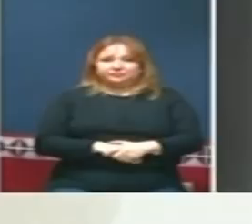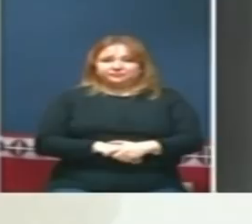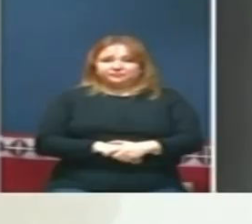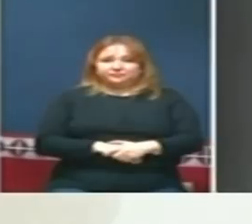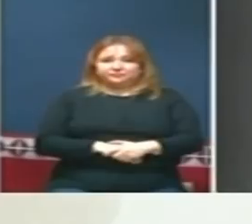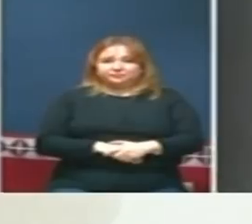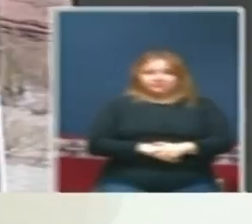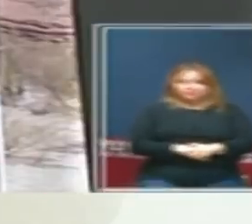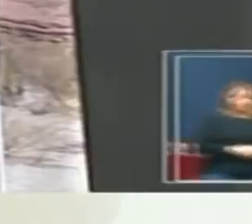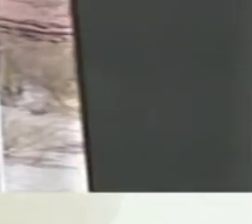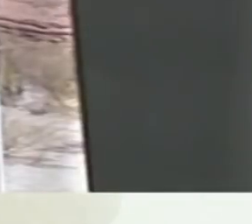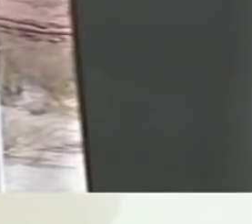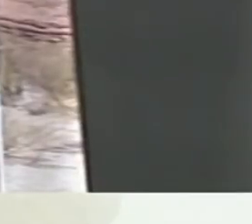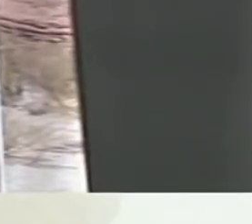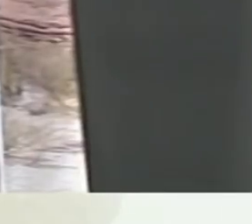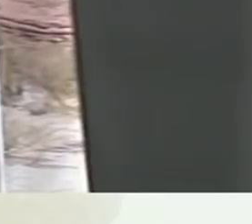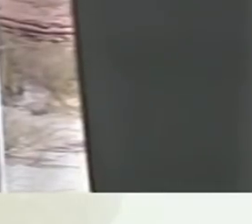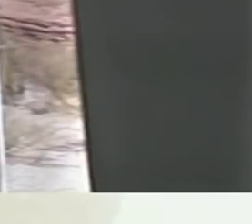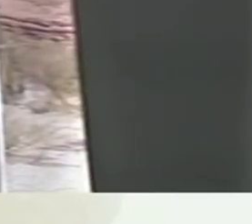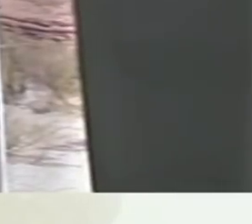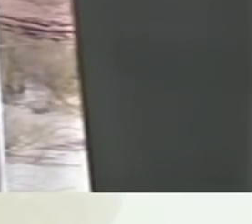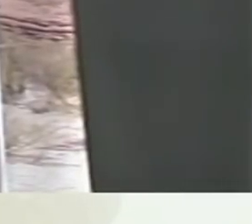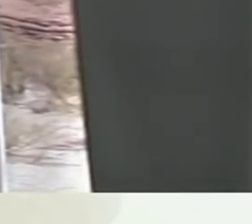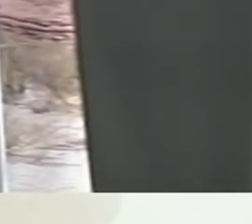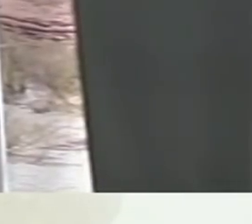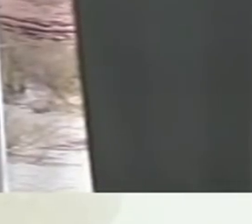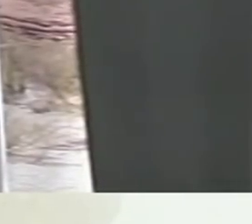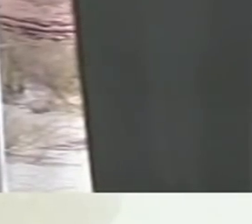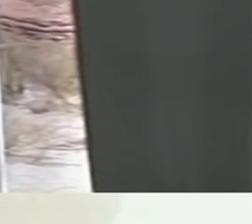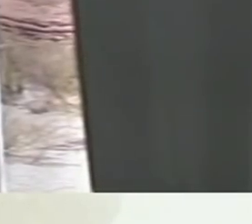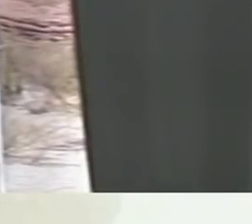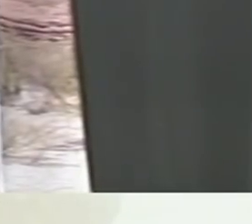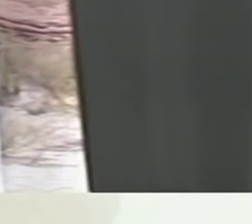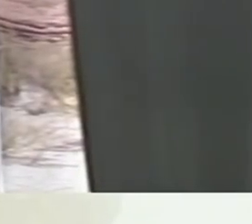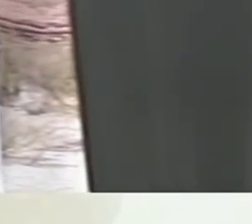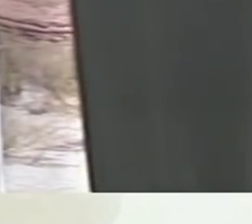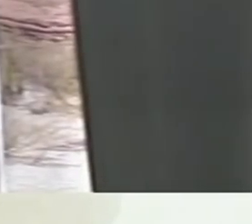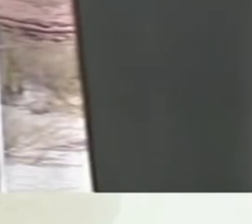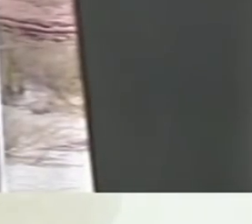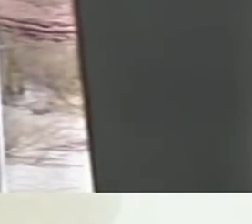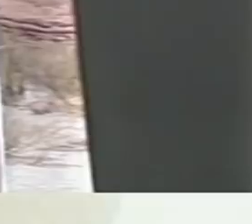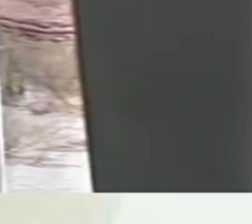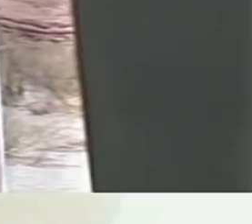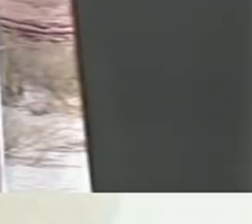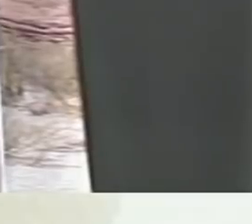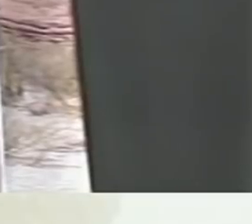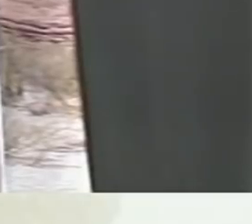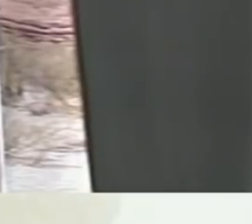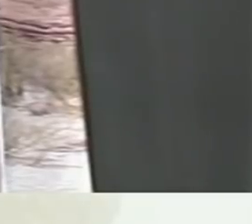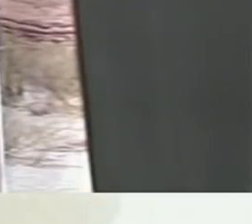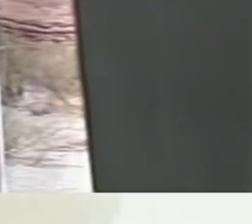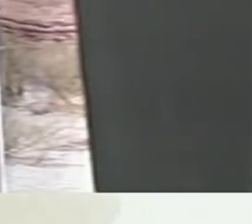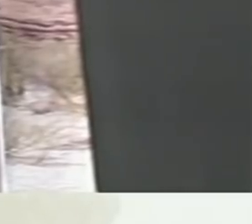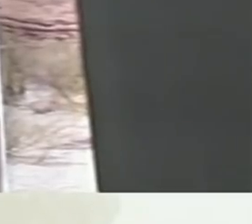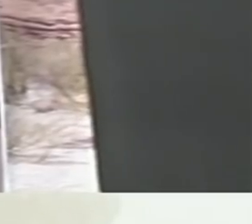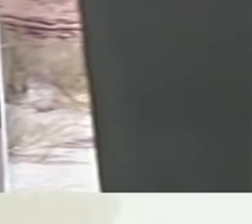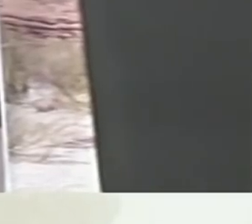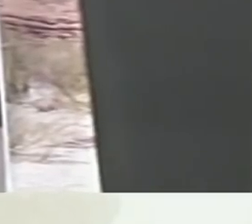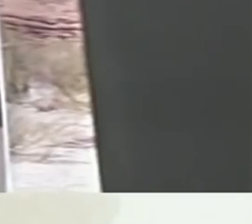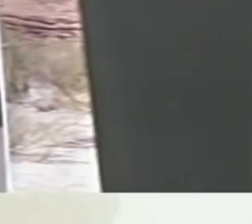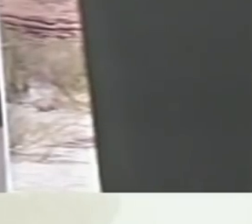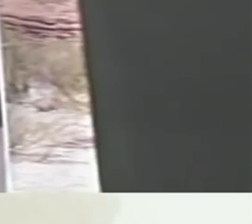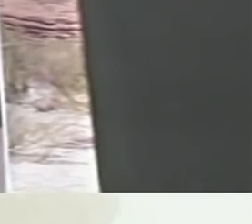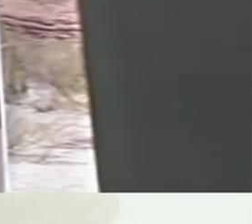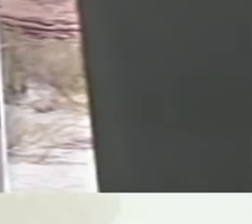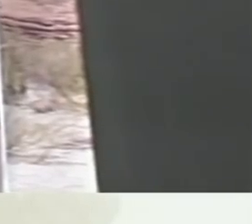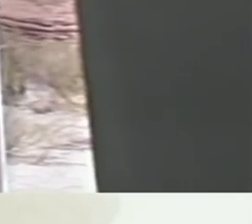En este momento vemos los rostros de nuestros mártires, el momento más emocionante. Ya están declarados beatos de